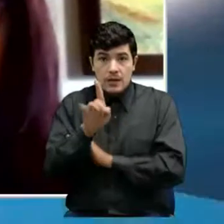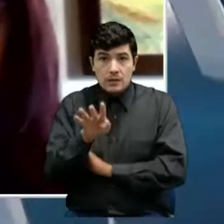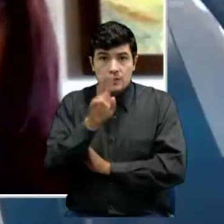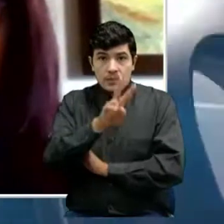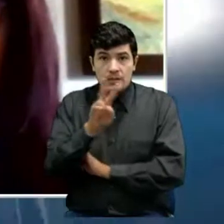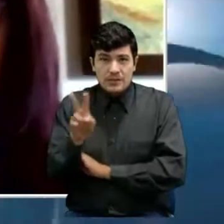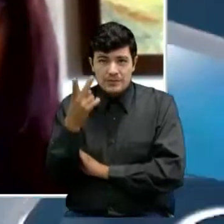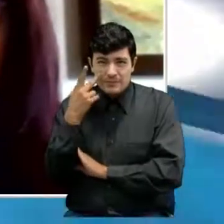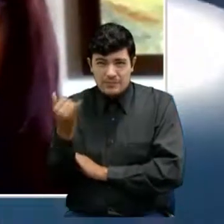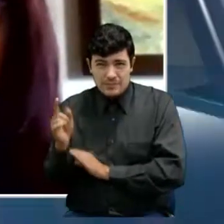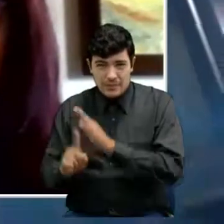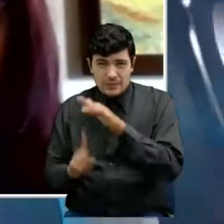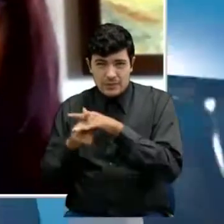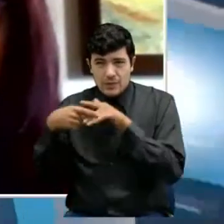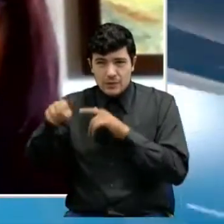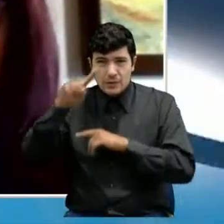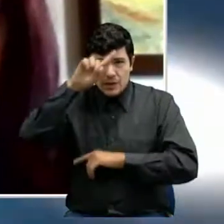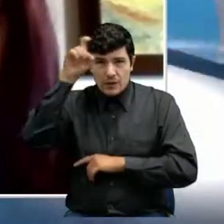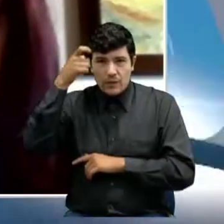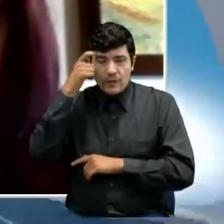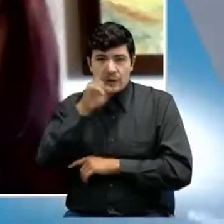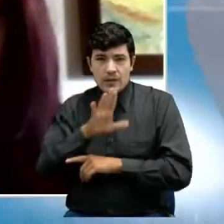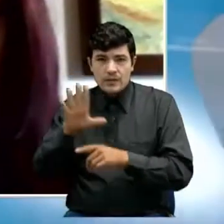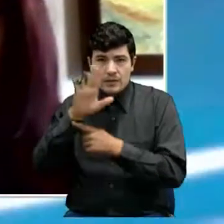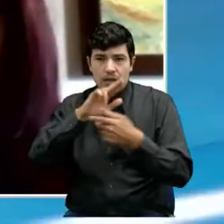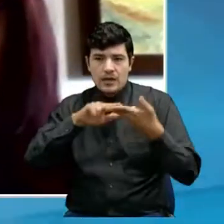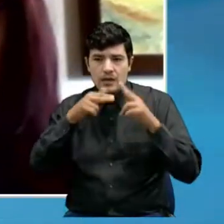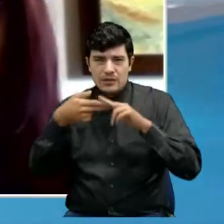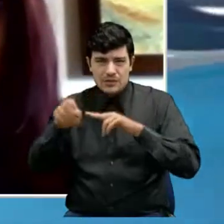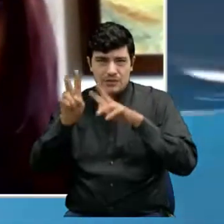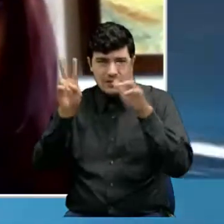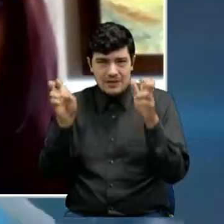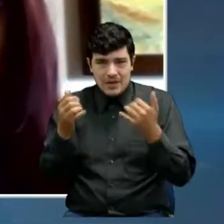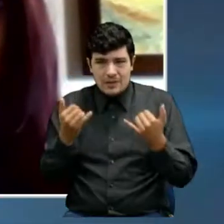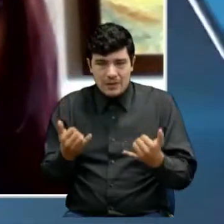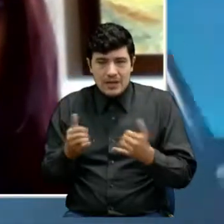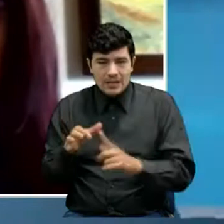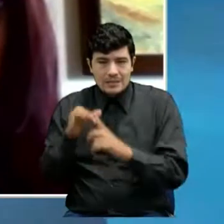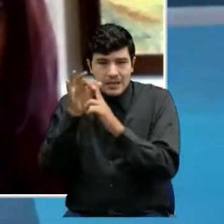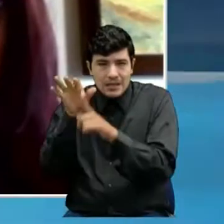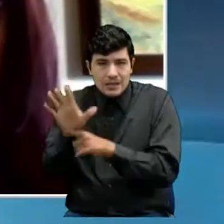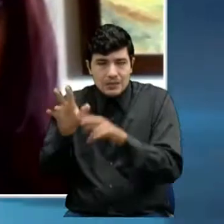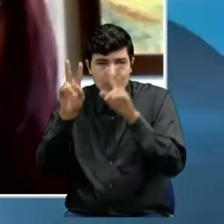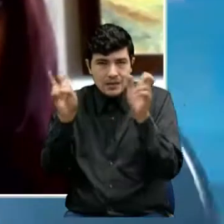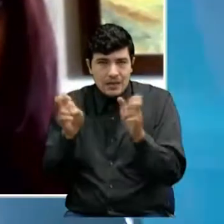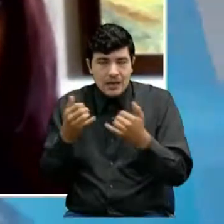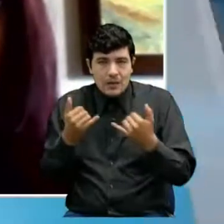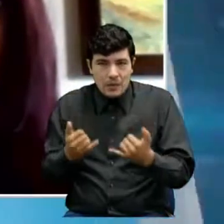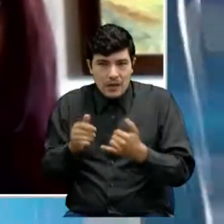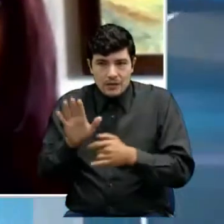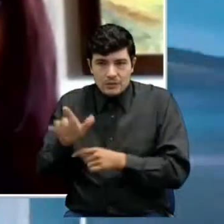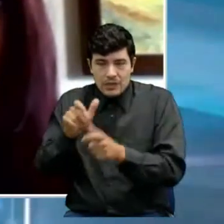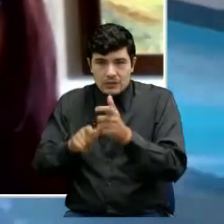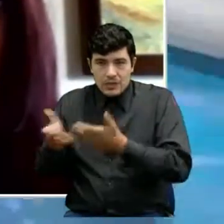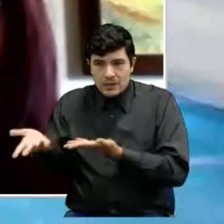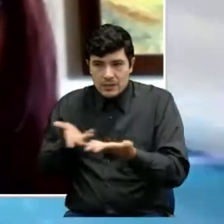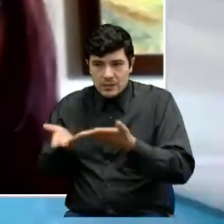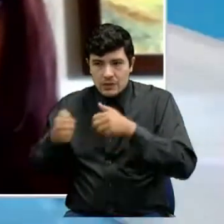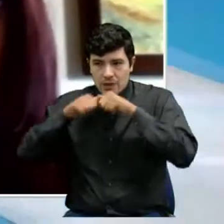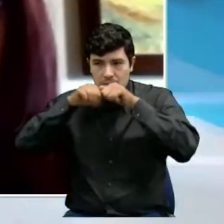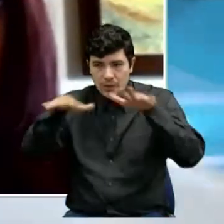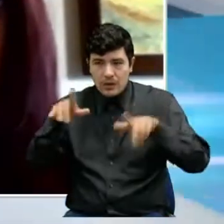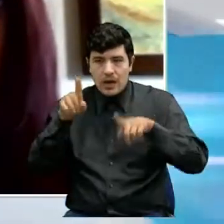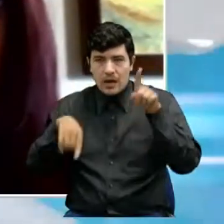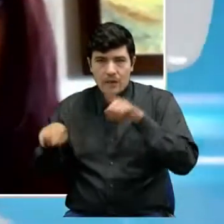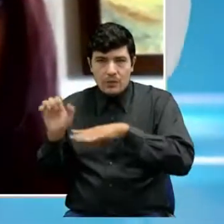que sacó el gobierno nacional se refiere pues de manera específica a los servidores públicos. En unas